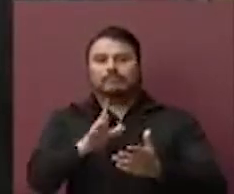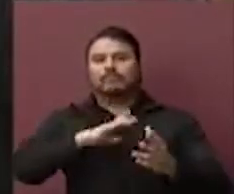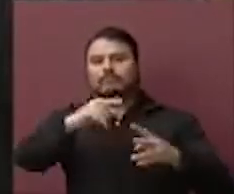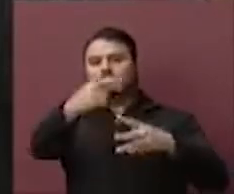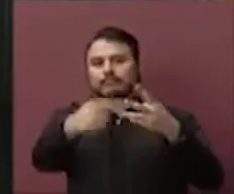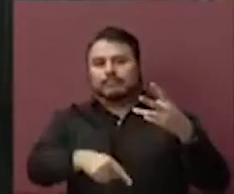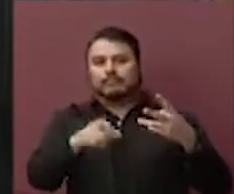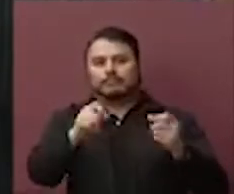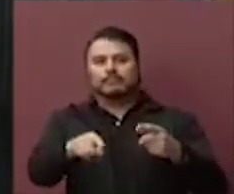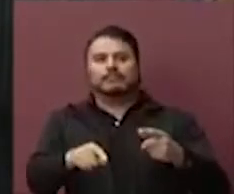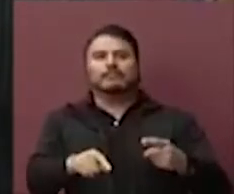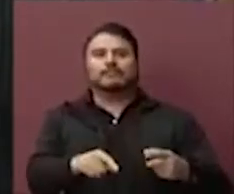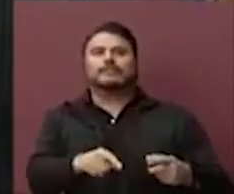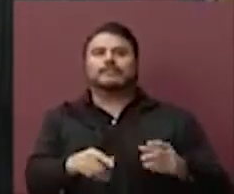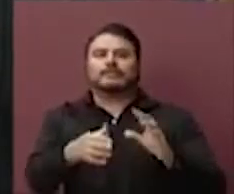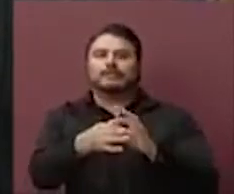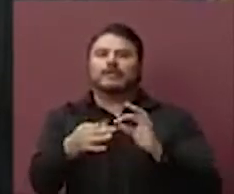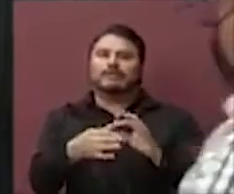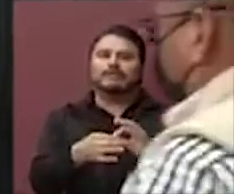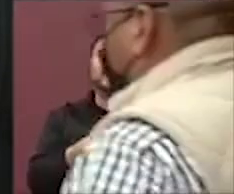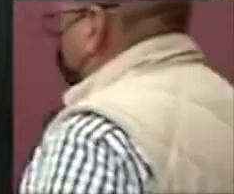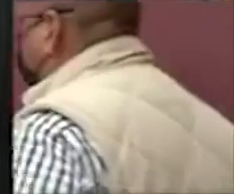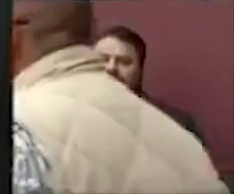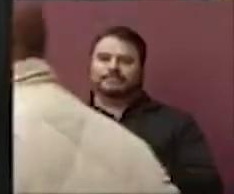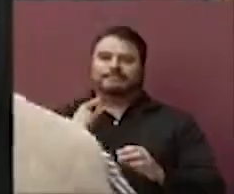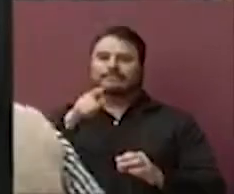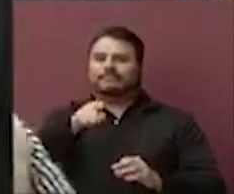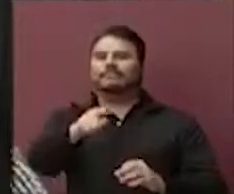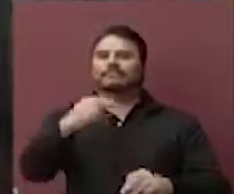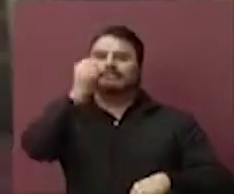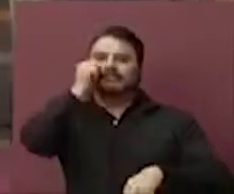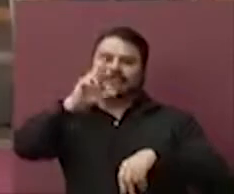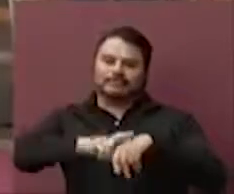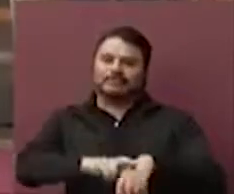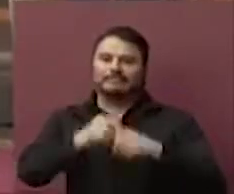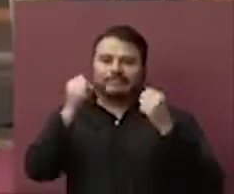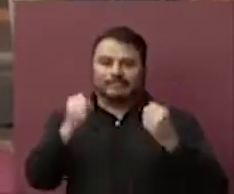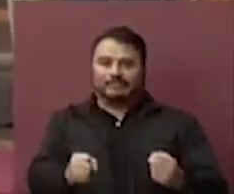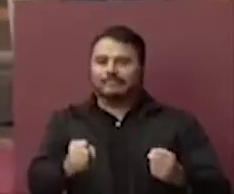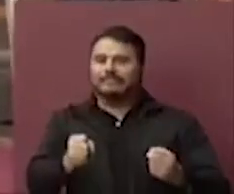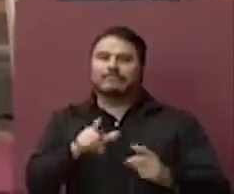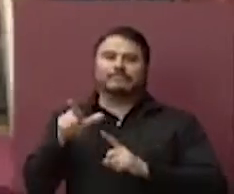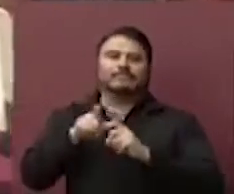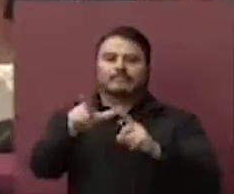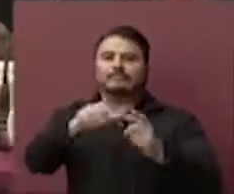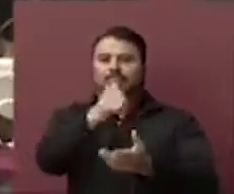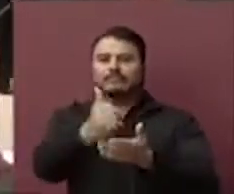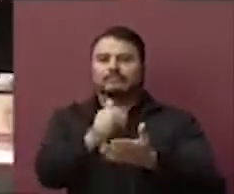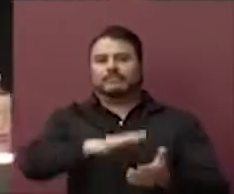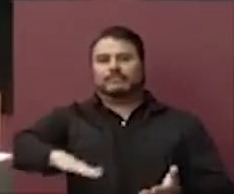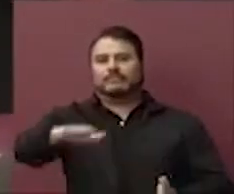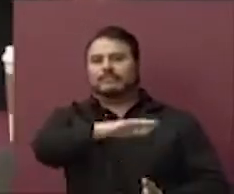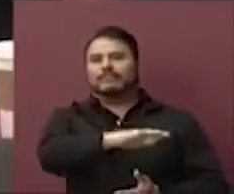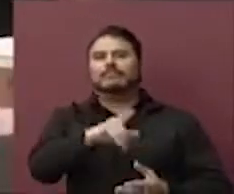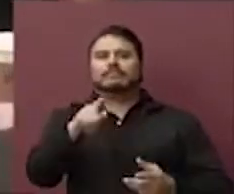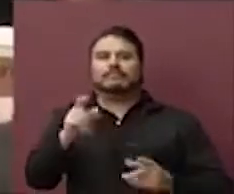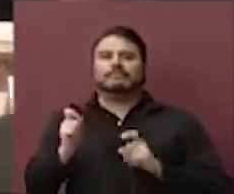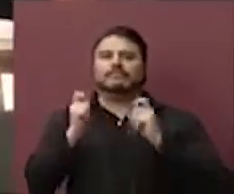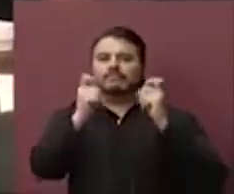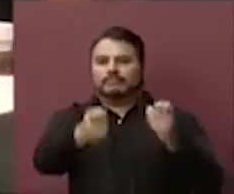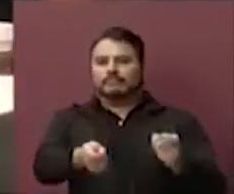emanen, y desempeñar leal y patrióticamente el cargo de Secretario de Seguridad y Protección Ciudadana que le